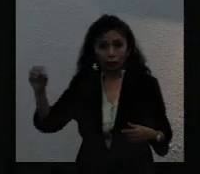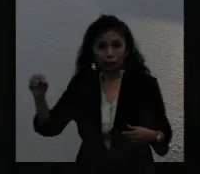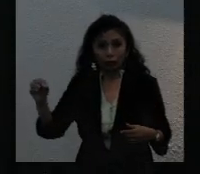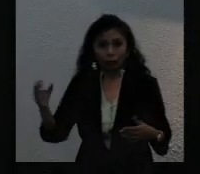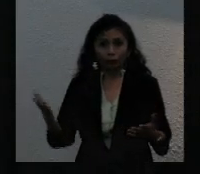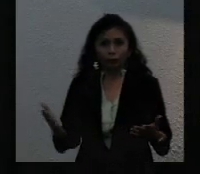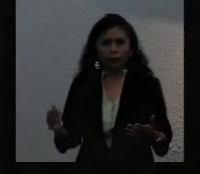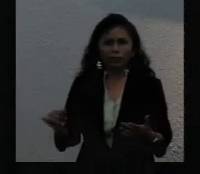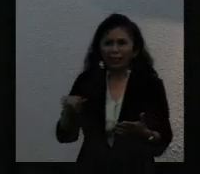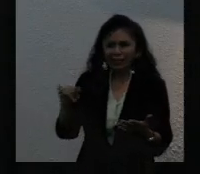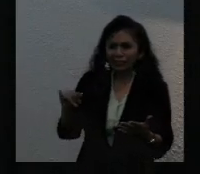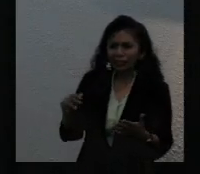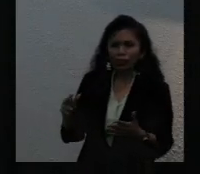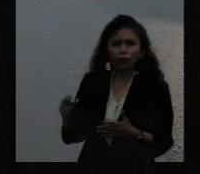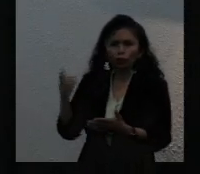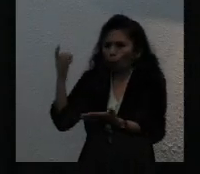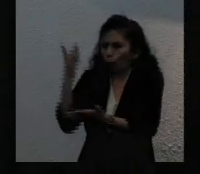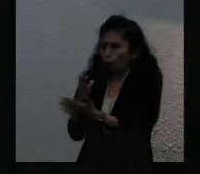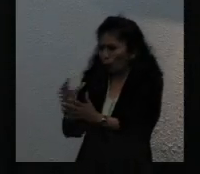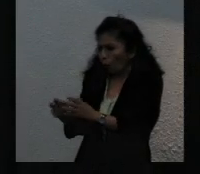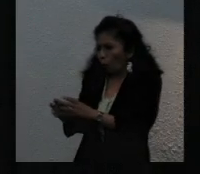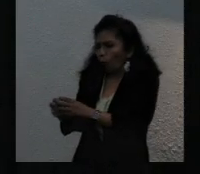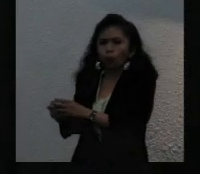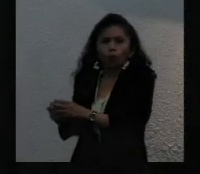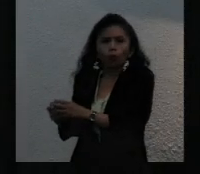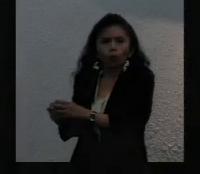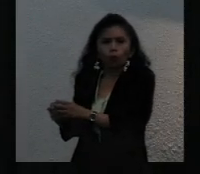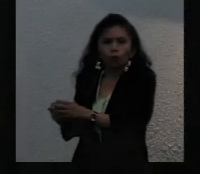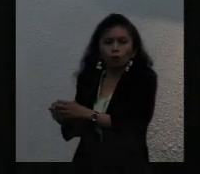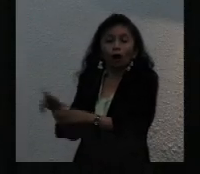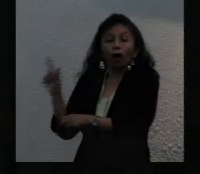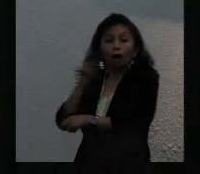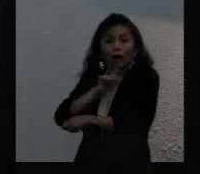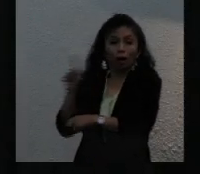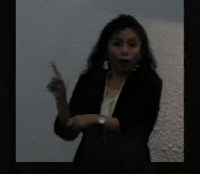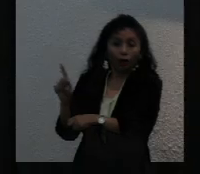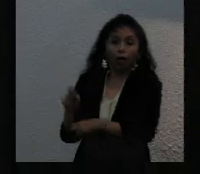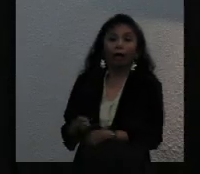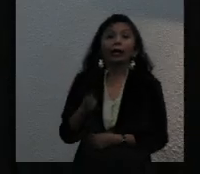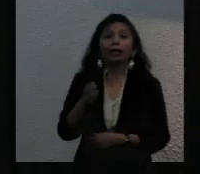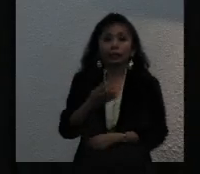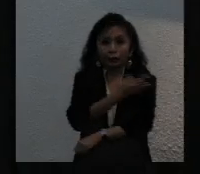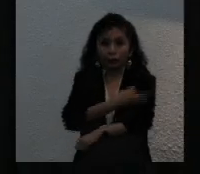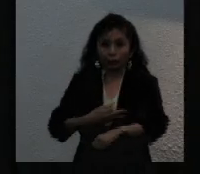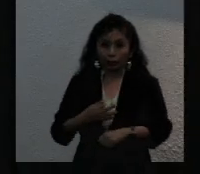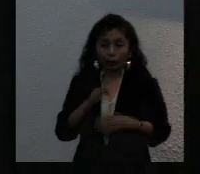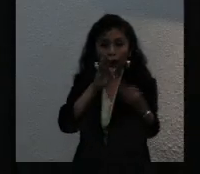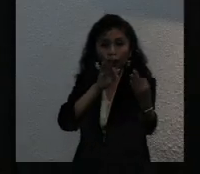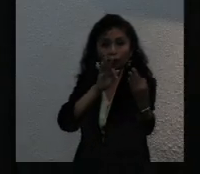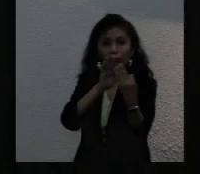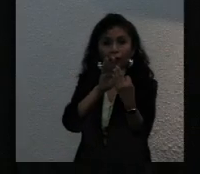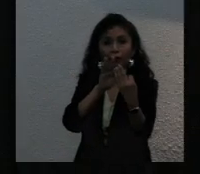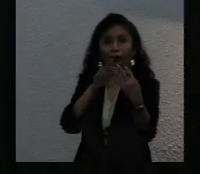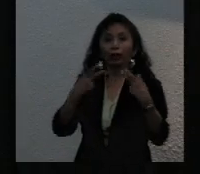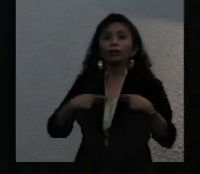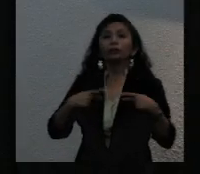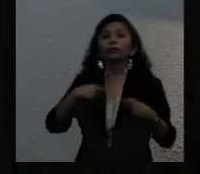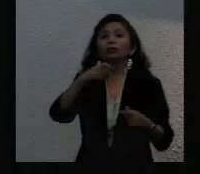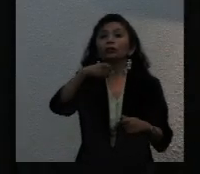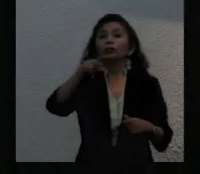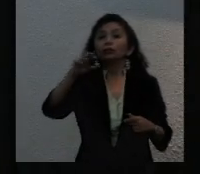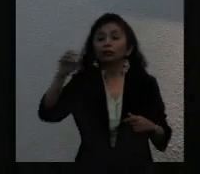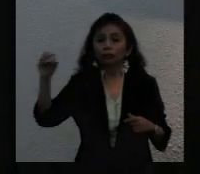más al servicio de una élite privilegiada. Esa tarde, frente al pueblo de Quintana Roo,